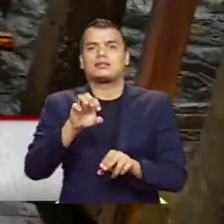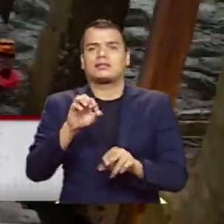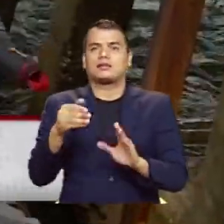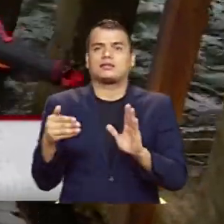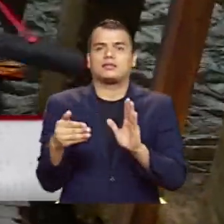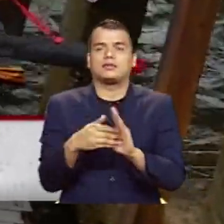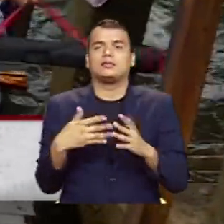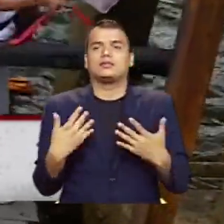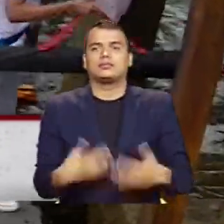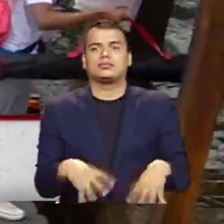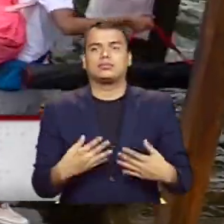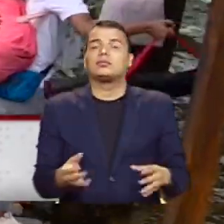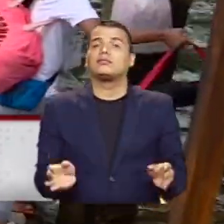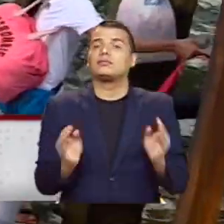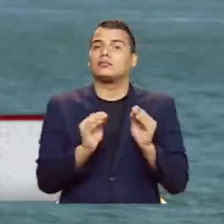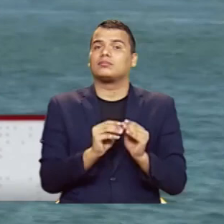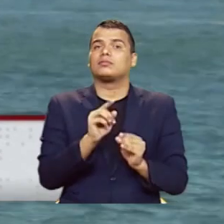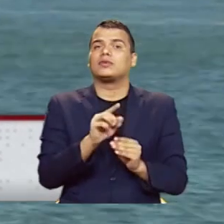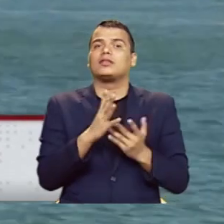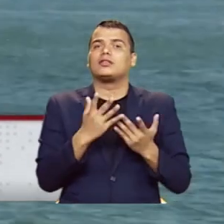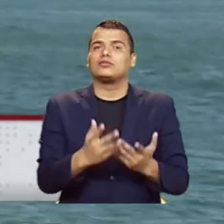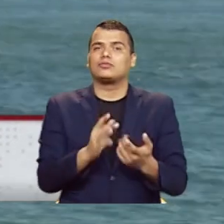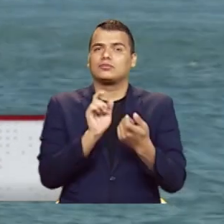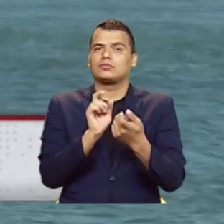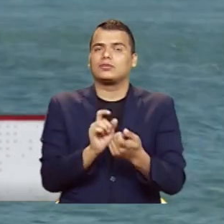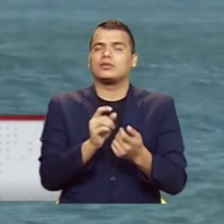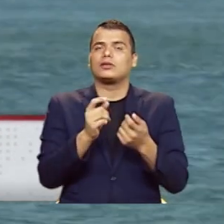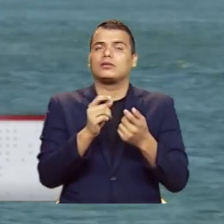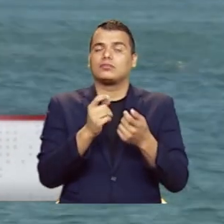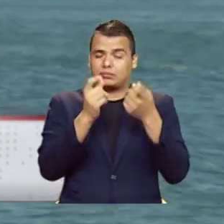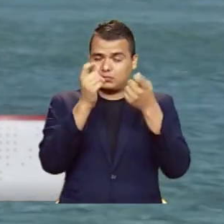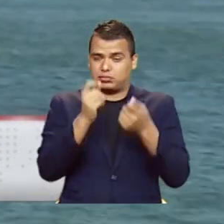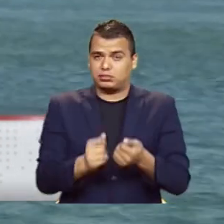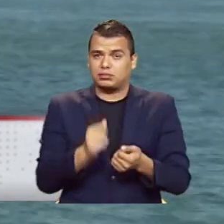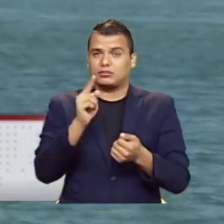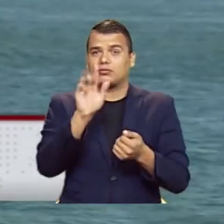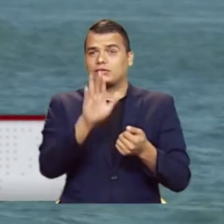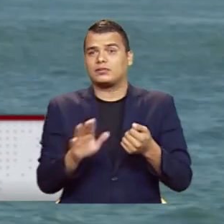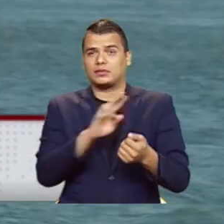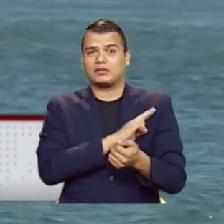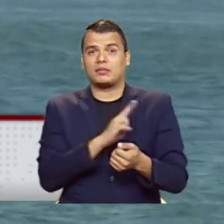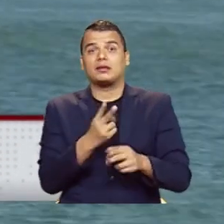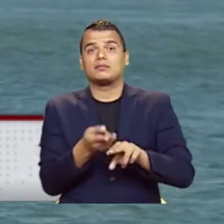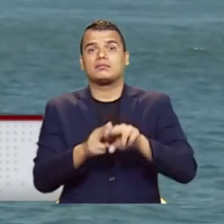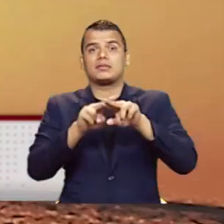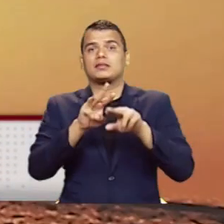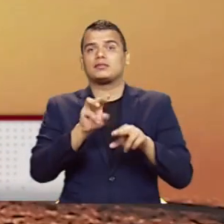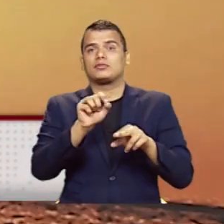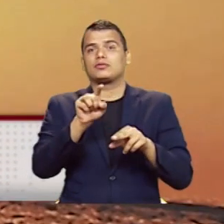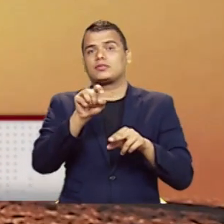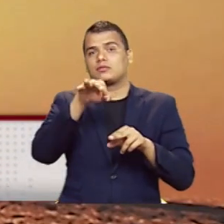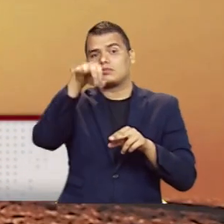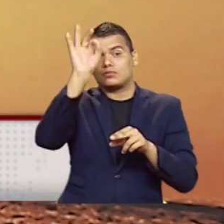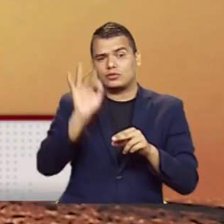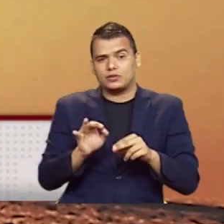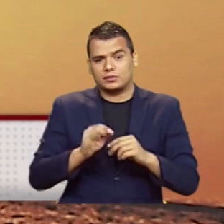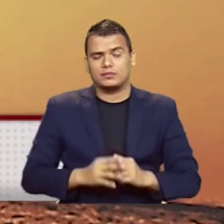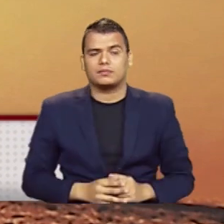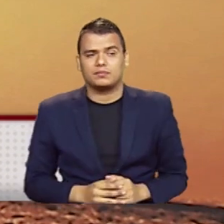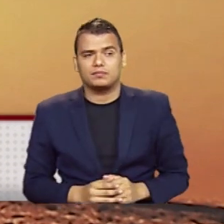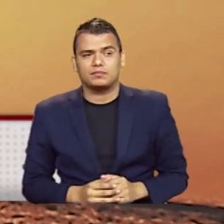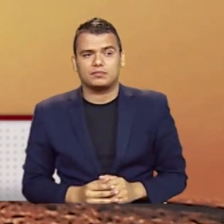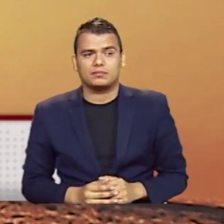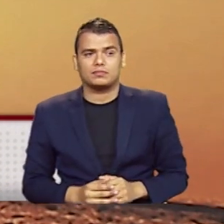del 3.6% al Producto Interno Bruto del departamento también hacen parte del balance. Desde el Pacífico, con